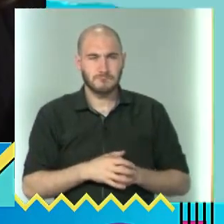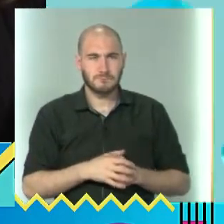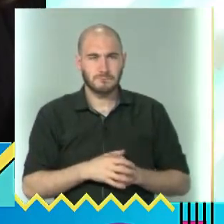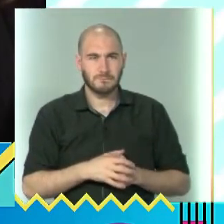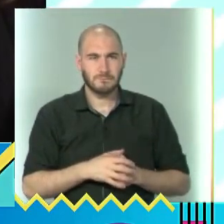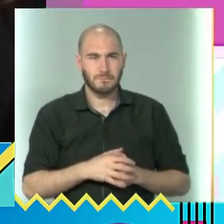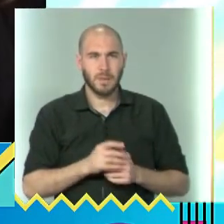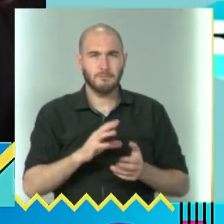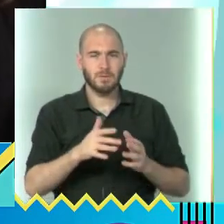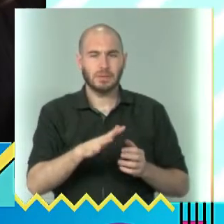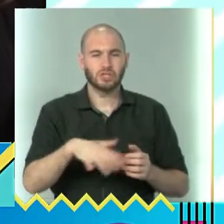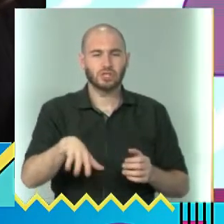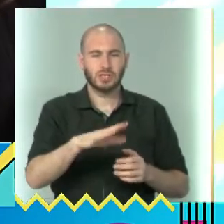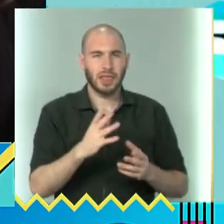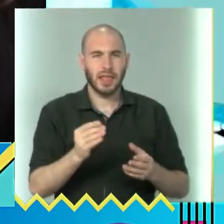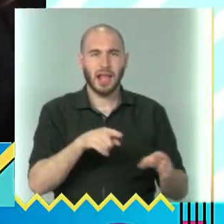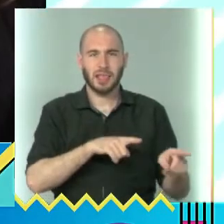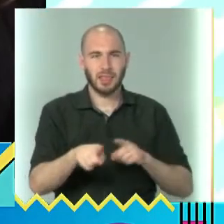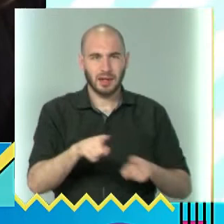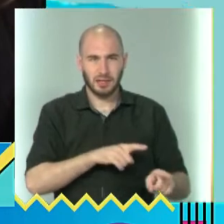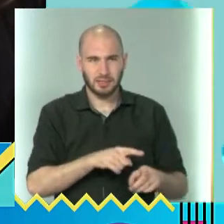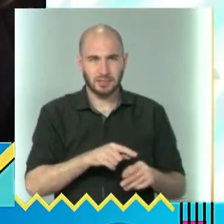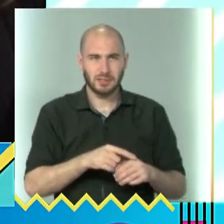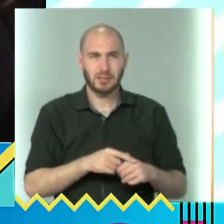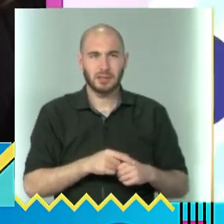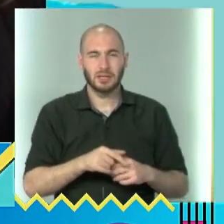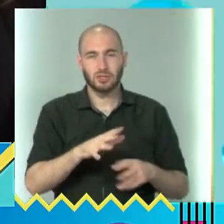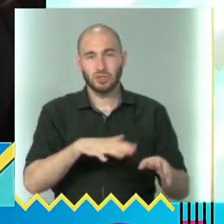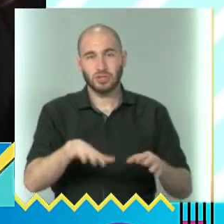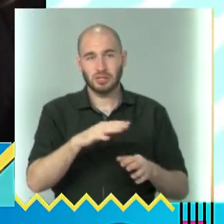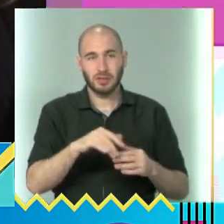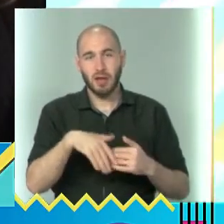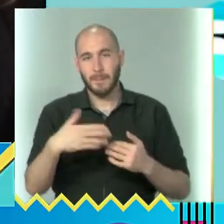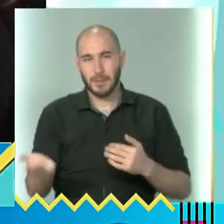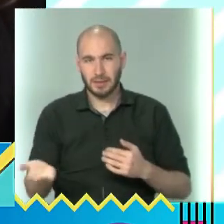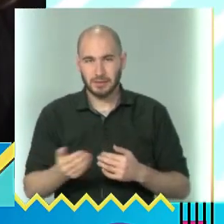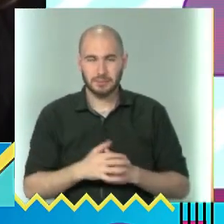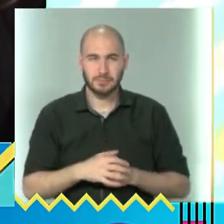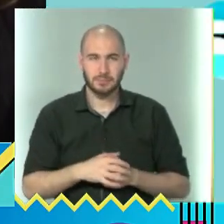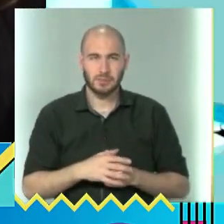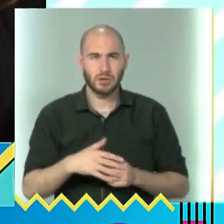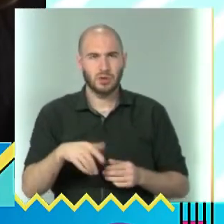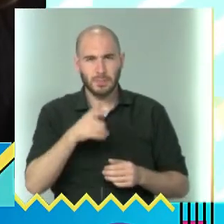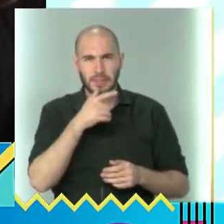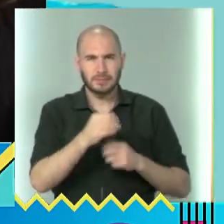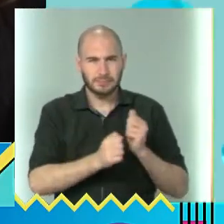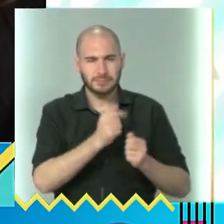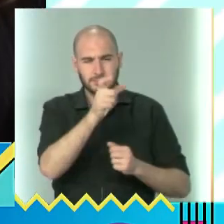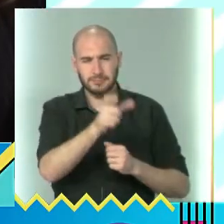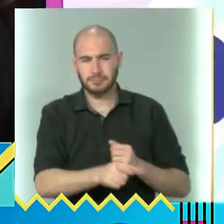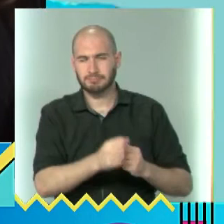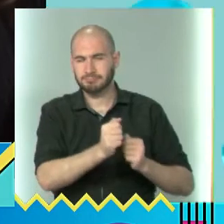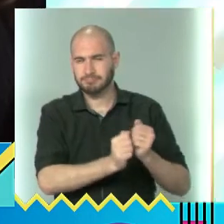con el tipo de socialización online, que es ya la socialización offline, estamos fabricando un